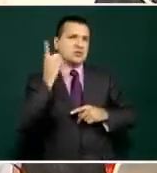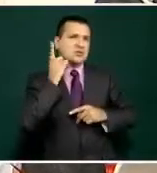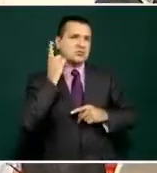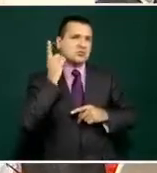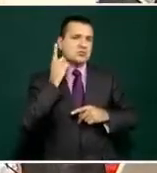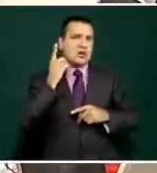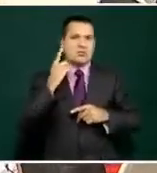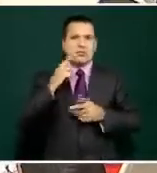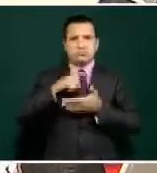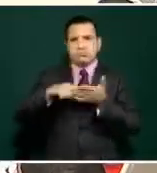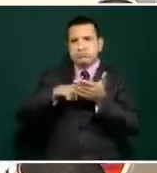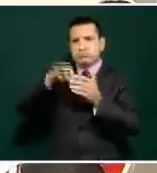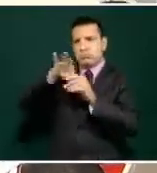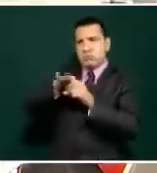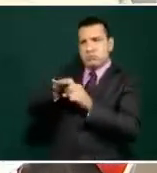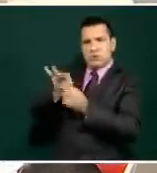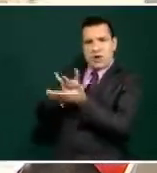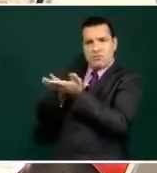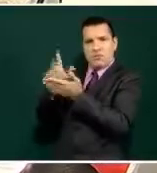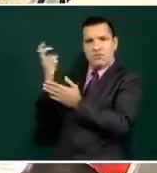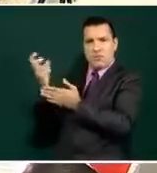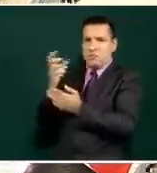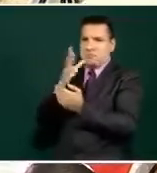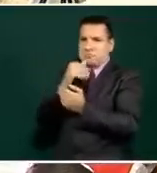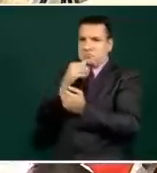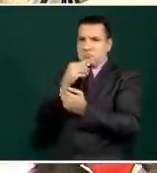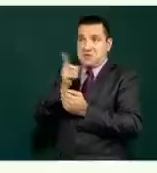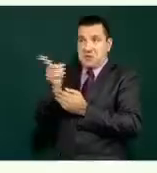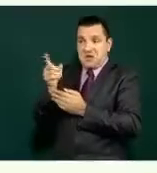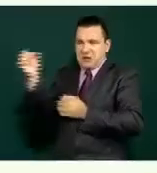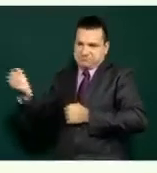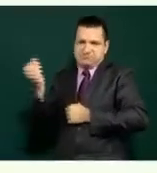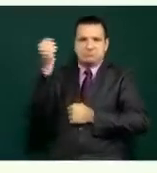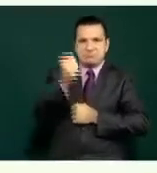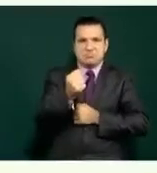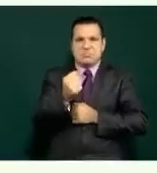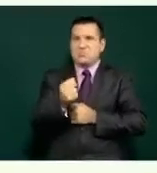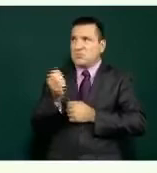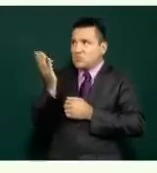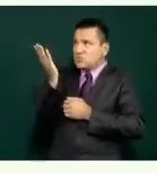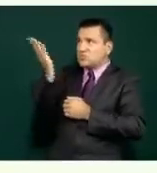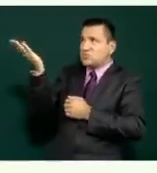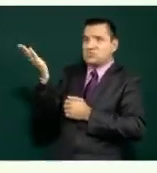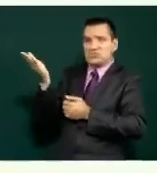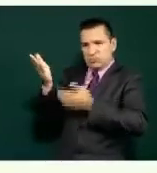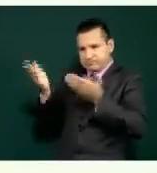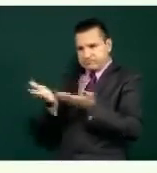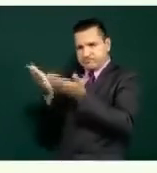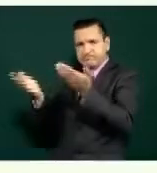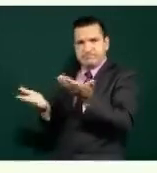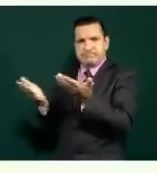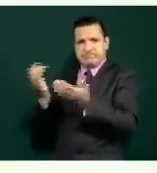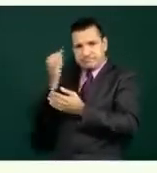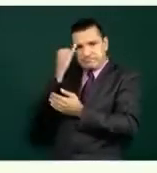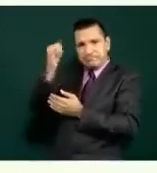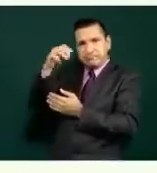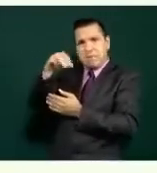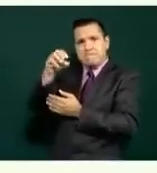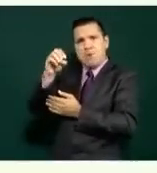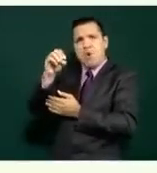Morena. Entonces, usted como impulsor de este partido o de esta ideología de la